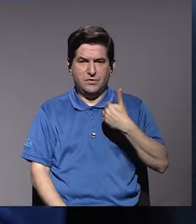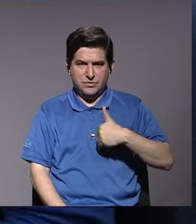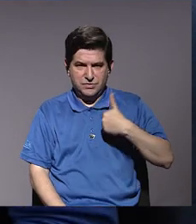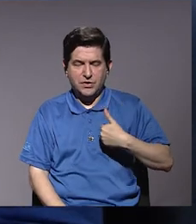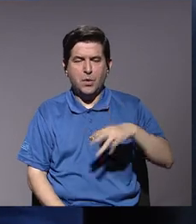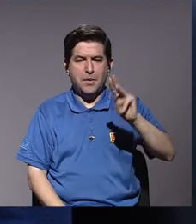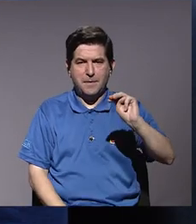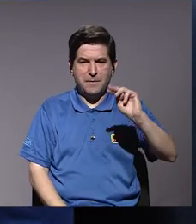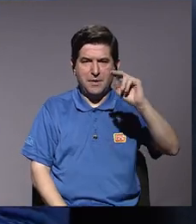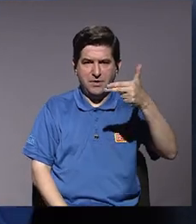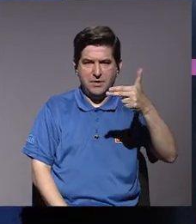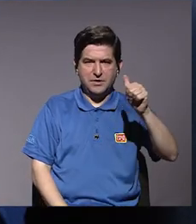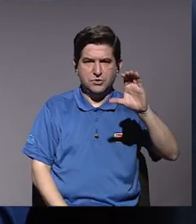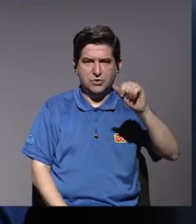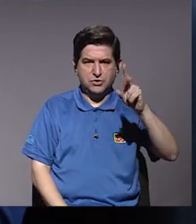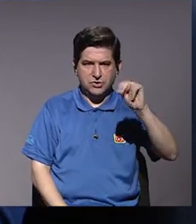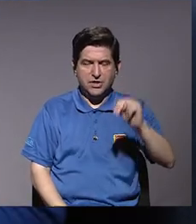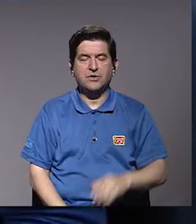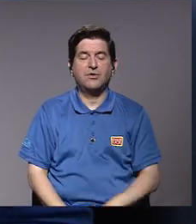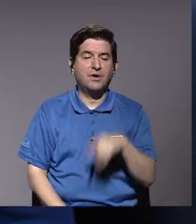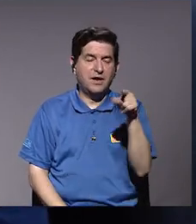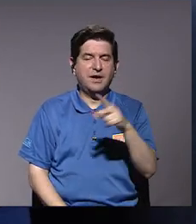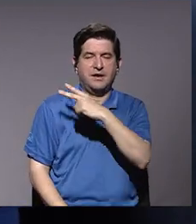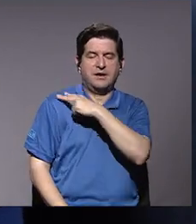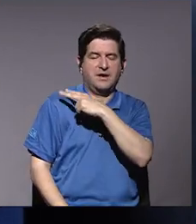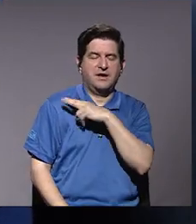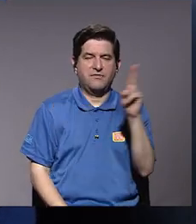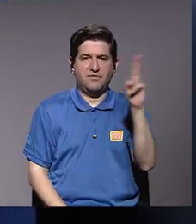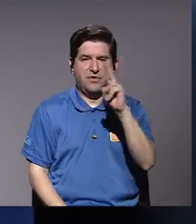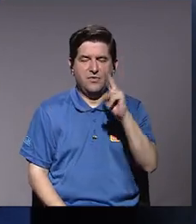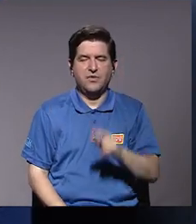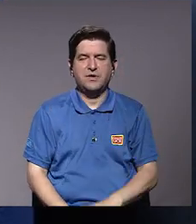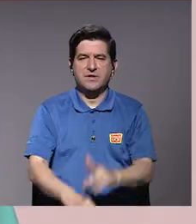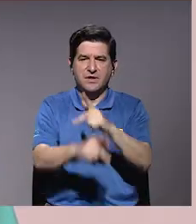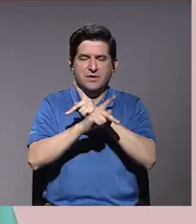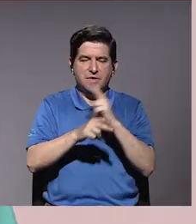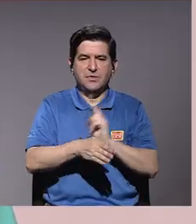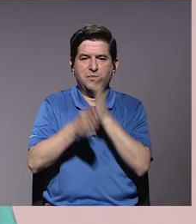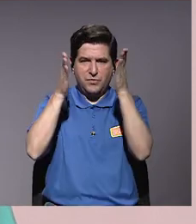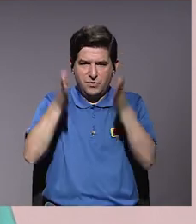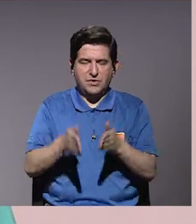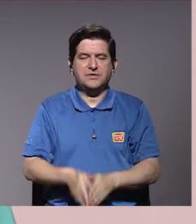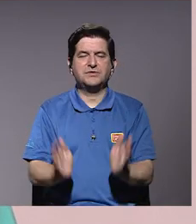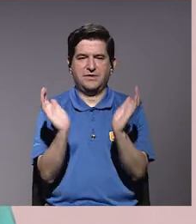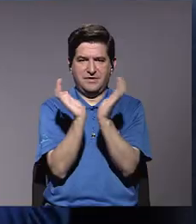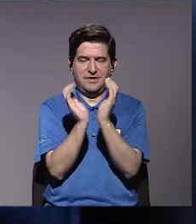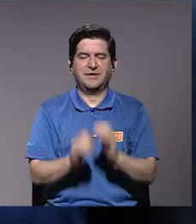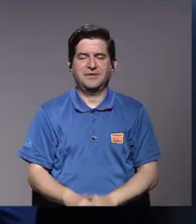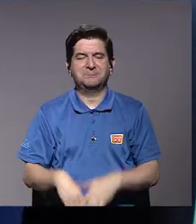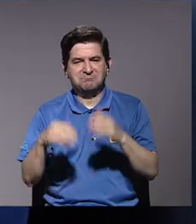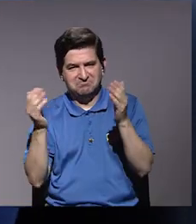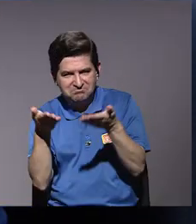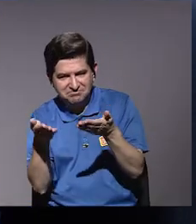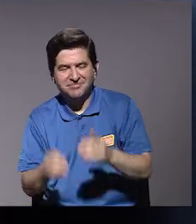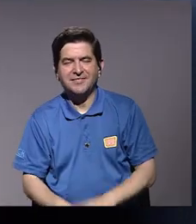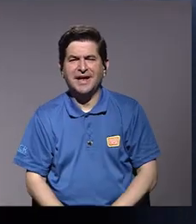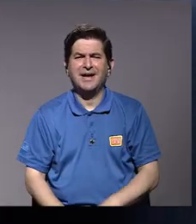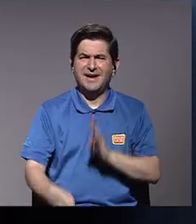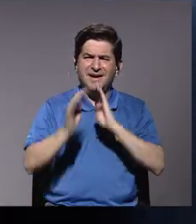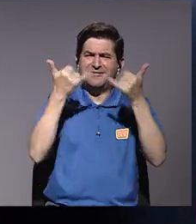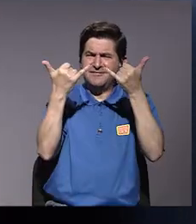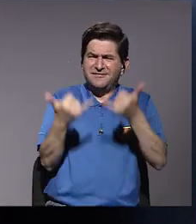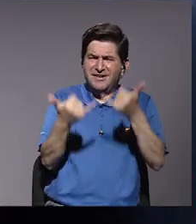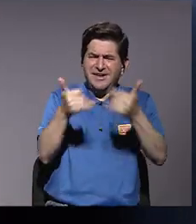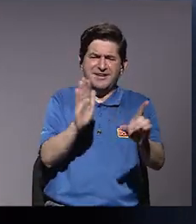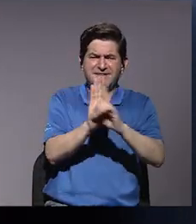Mauricio Chacón, que es acá el jefe de la Unidad de Protección al Usuario de la Caja. Bienvenido, Gabriela. Muchas gracias. Conversemos tal vez ahora sí un poco